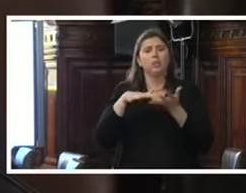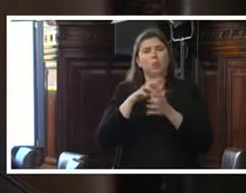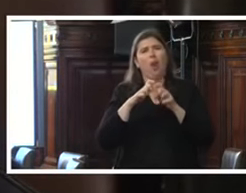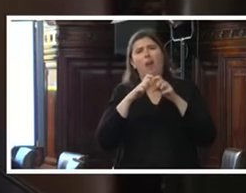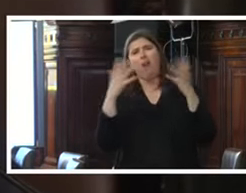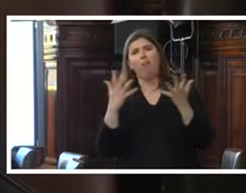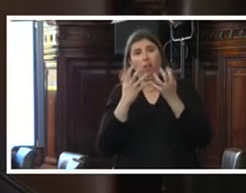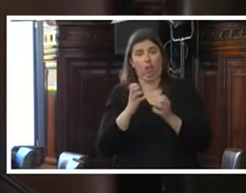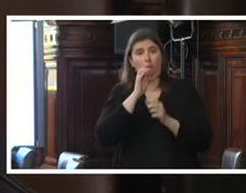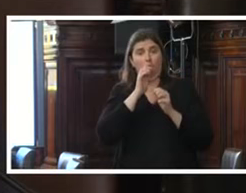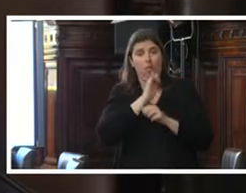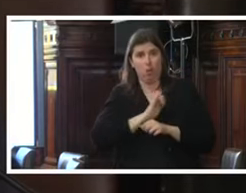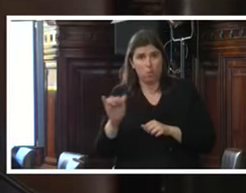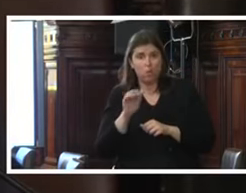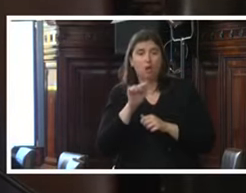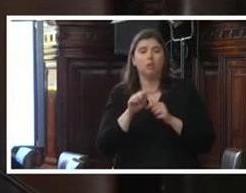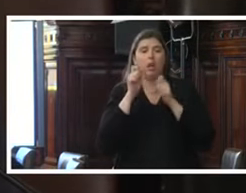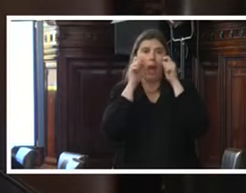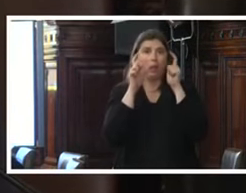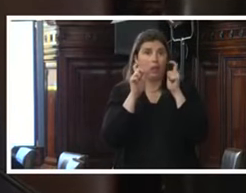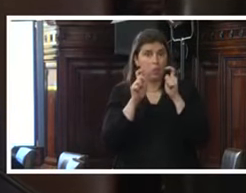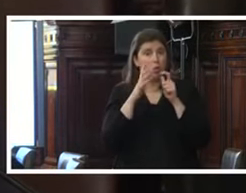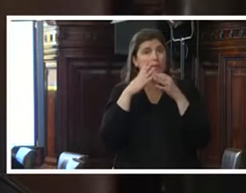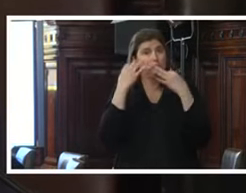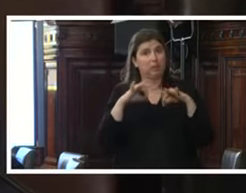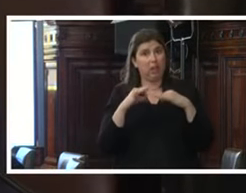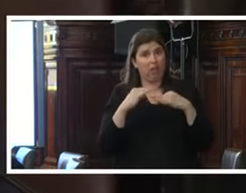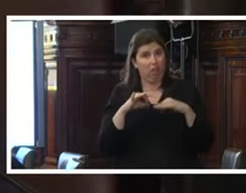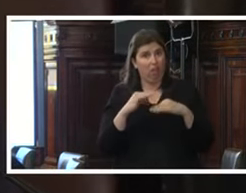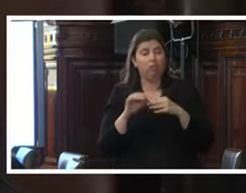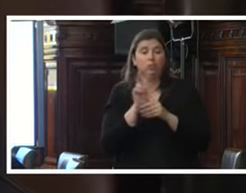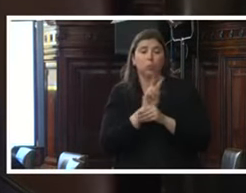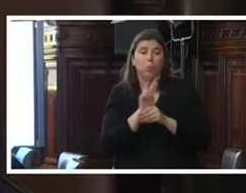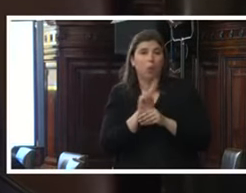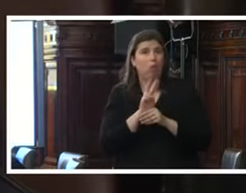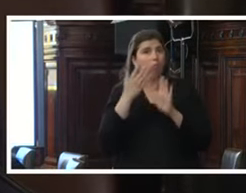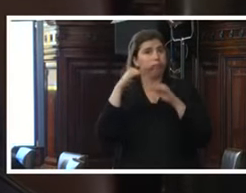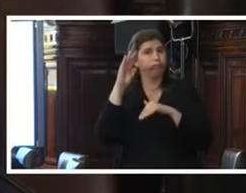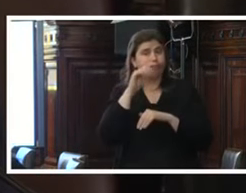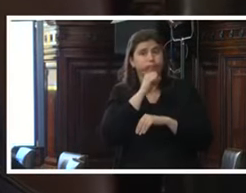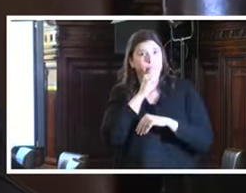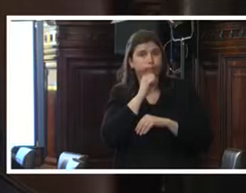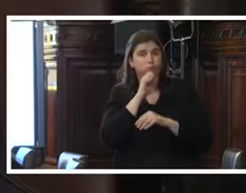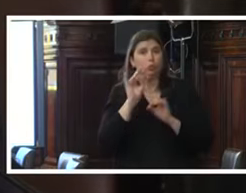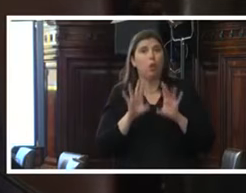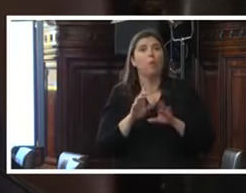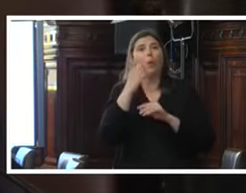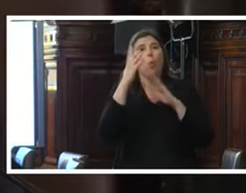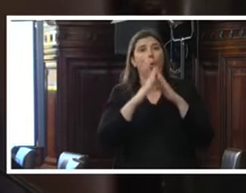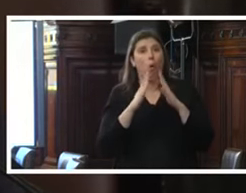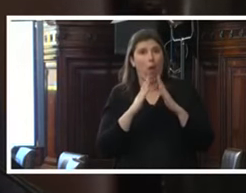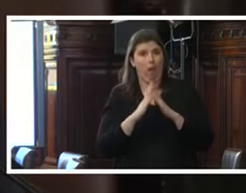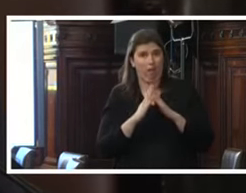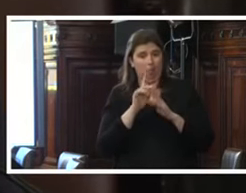en respecto al acceso al centro de atención y cuido especializados para personas adultas mayores en el salvador sólo existe un lugar de residencia permanente y